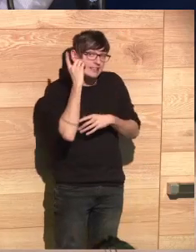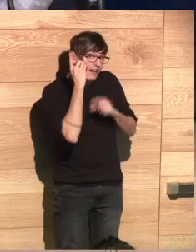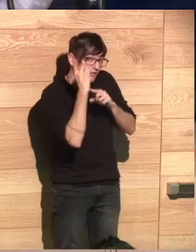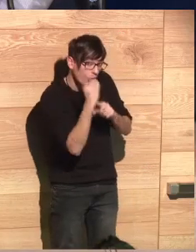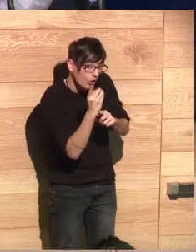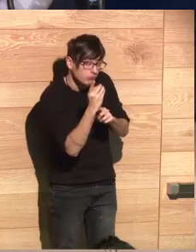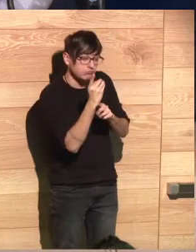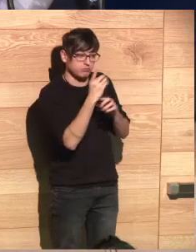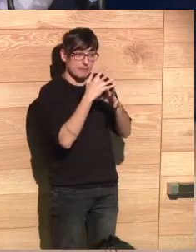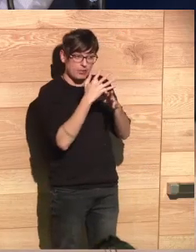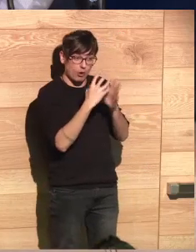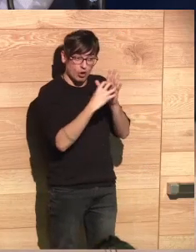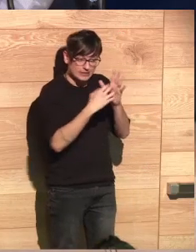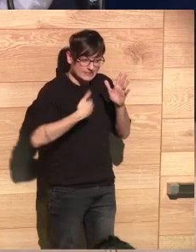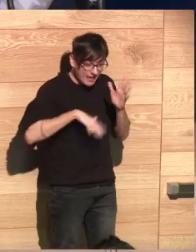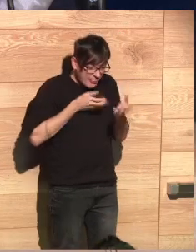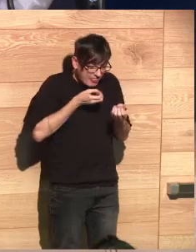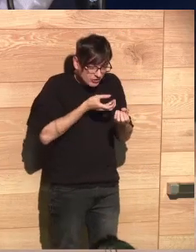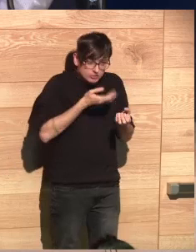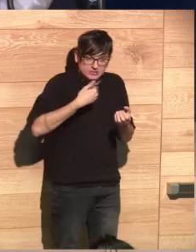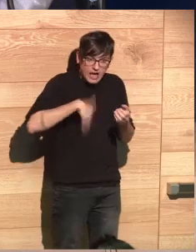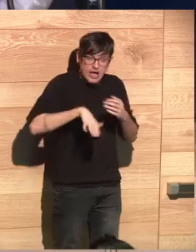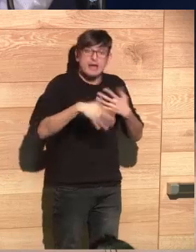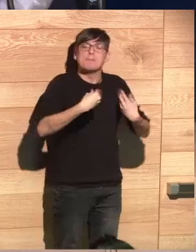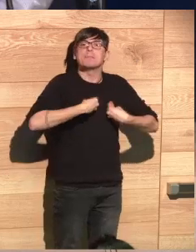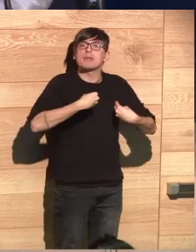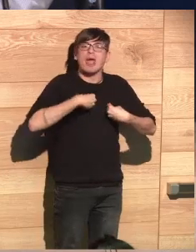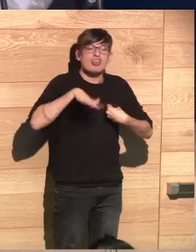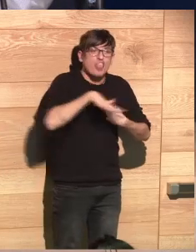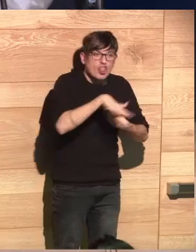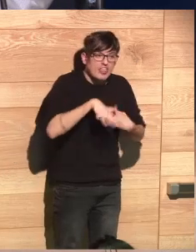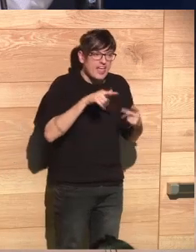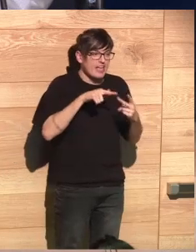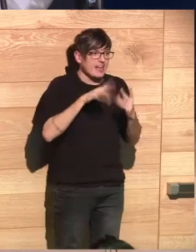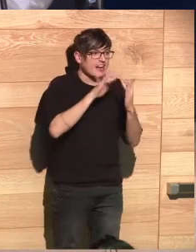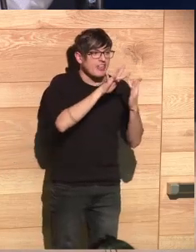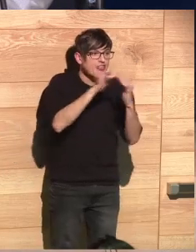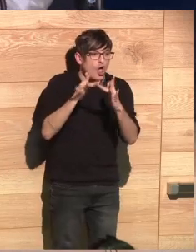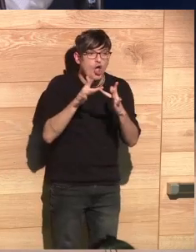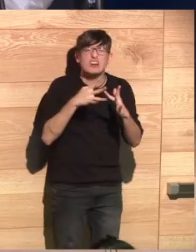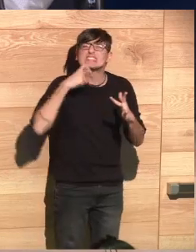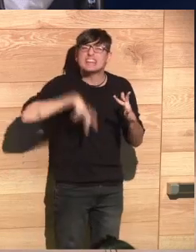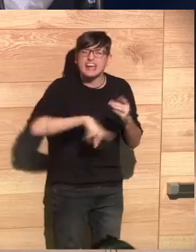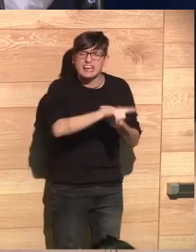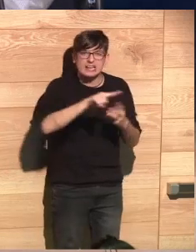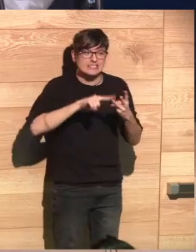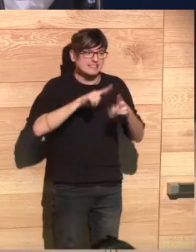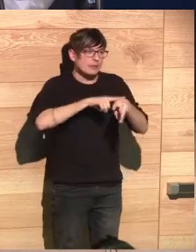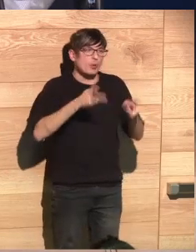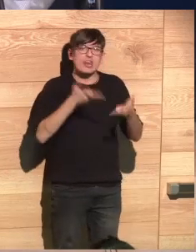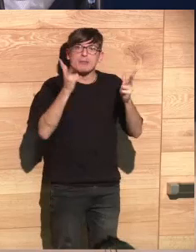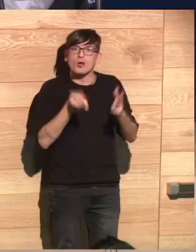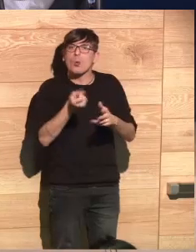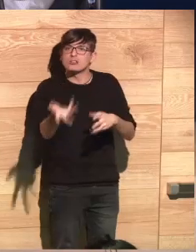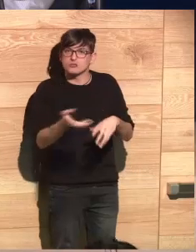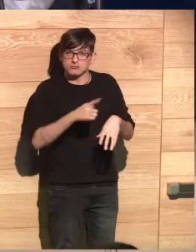pues esos datos ya te están diciendo dónde vives, dónde trabajas, con quién te relacionas, etcétera, etcétera, ¿no? Claro. Cuánto tiempo libre tienes. Es que esto Exacto. es lo que